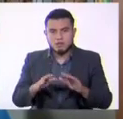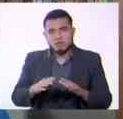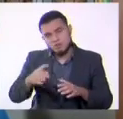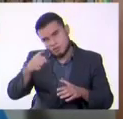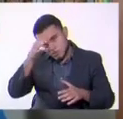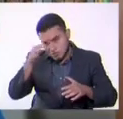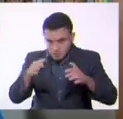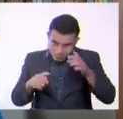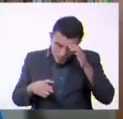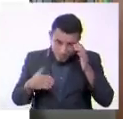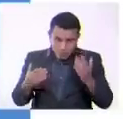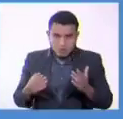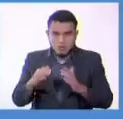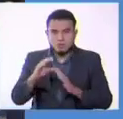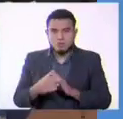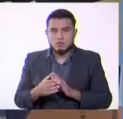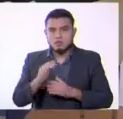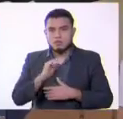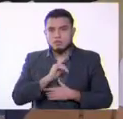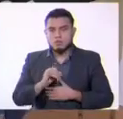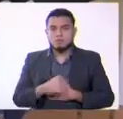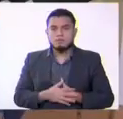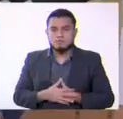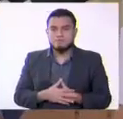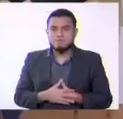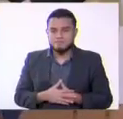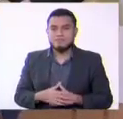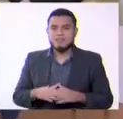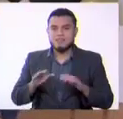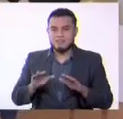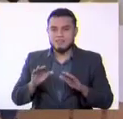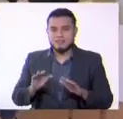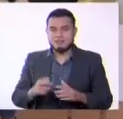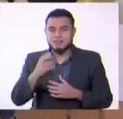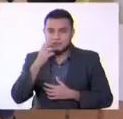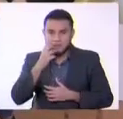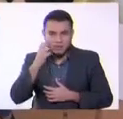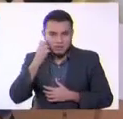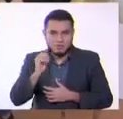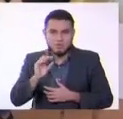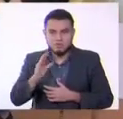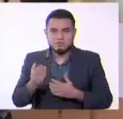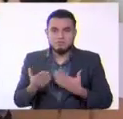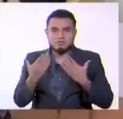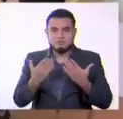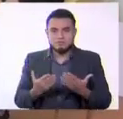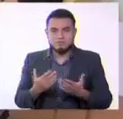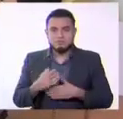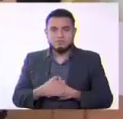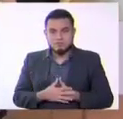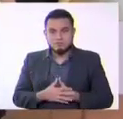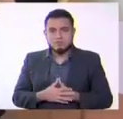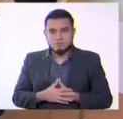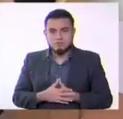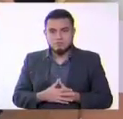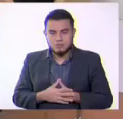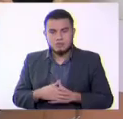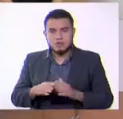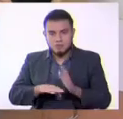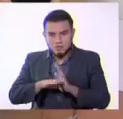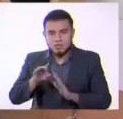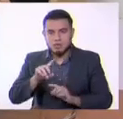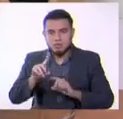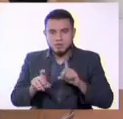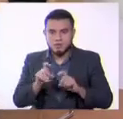cultura e identidad. Gracias, Federico, por su aporte, y sin duda más adelante vamos a hacerle llegar más preguntas para